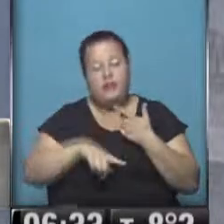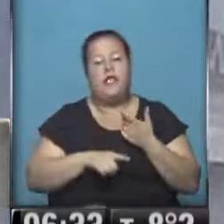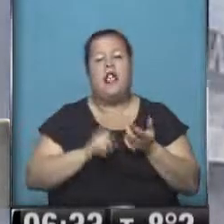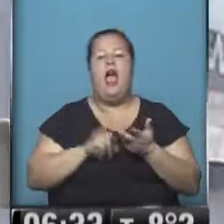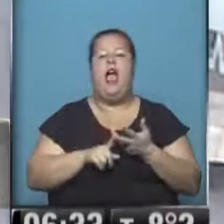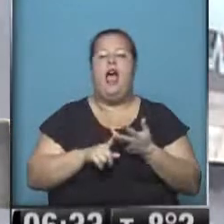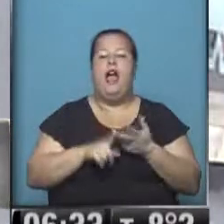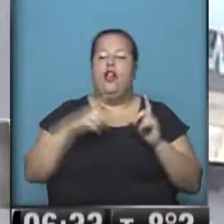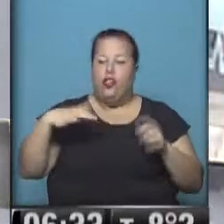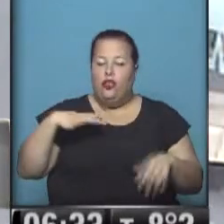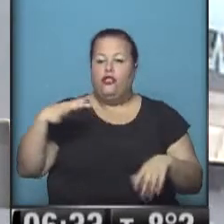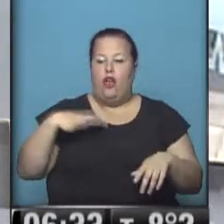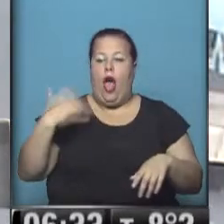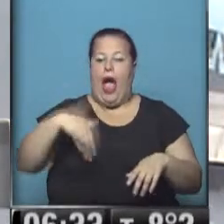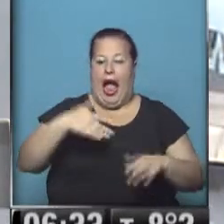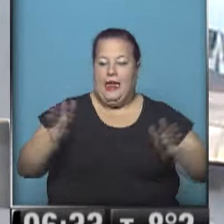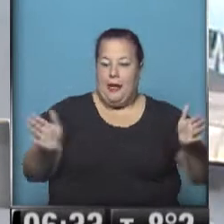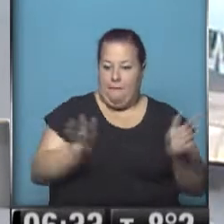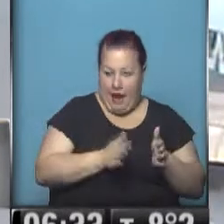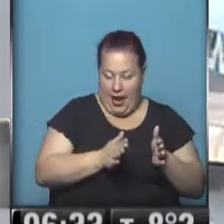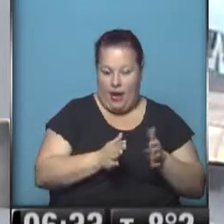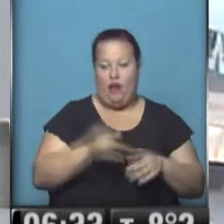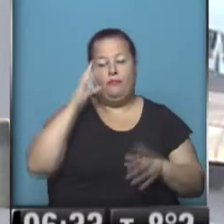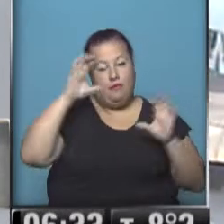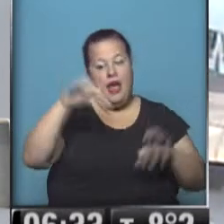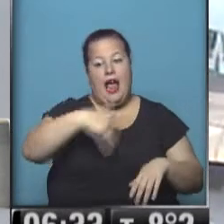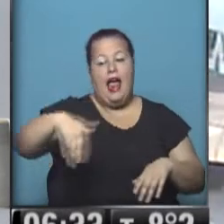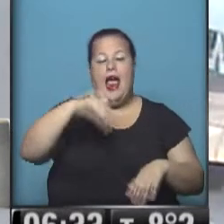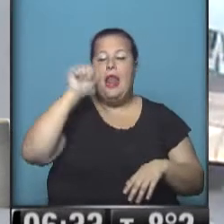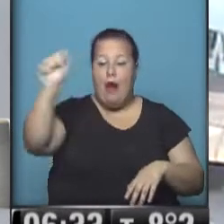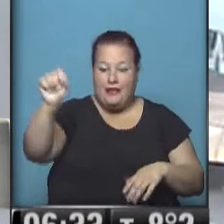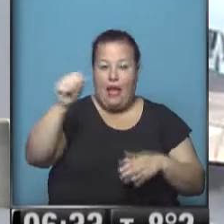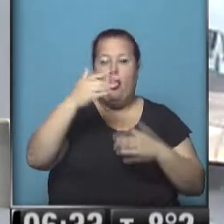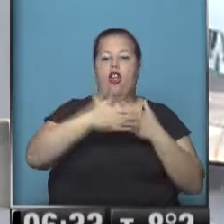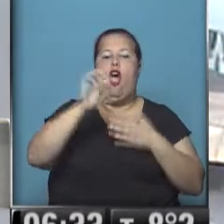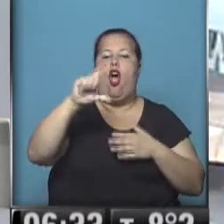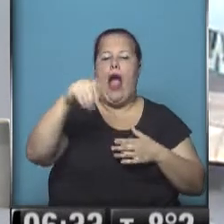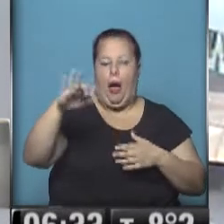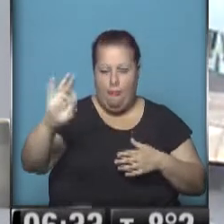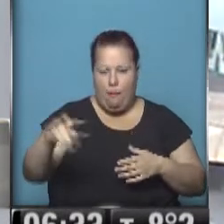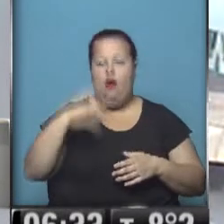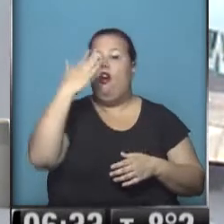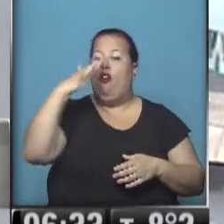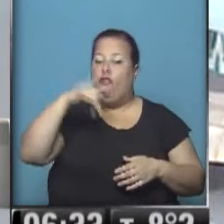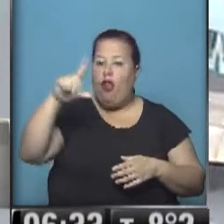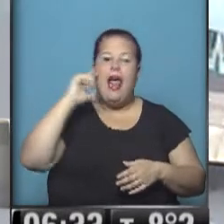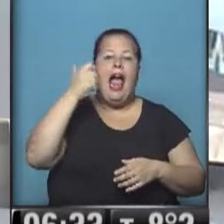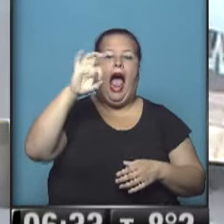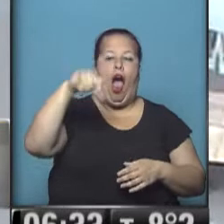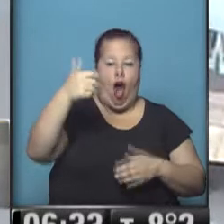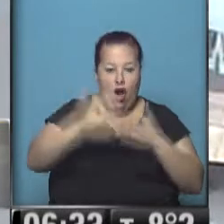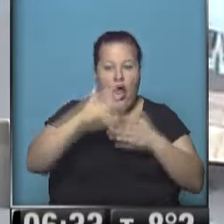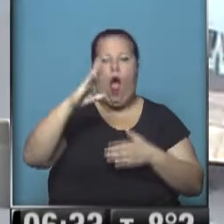hay todavía reducción de calzada registramos la avenida del libertador yo sintió campos tensores tenga una y bolsacash